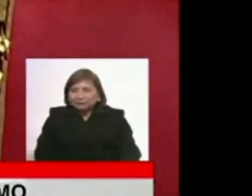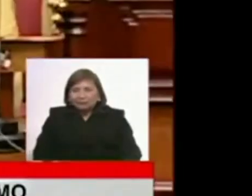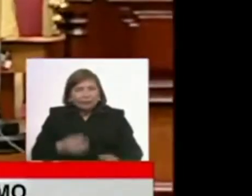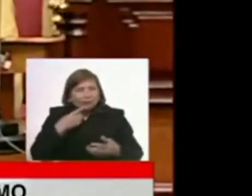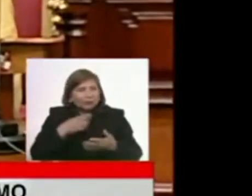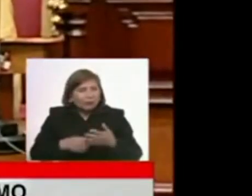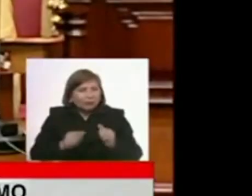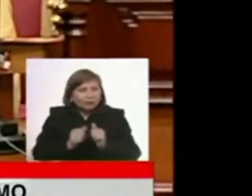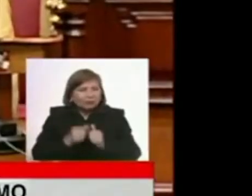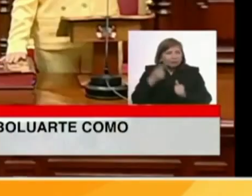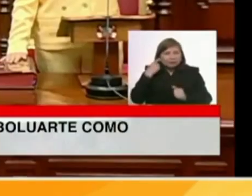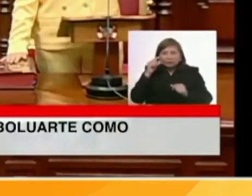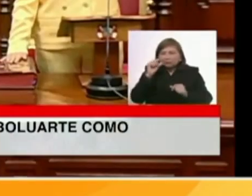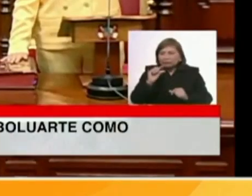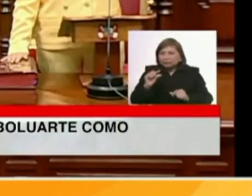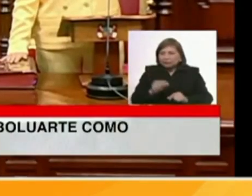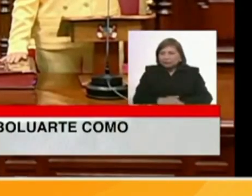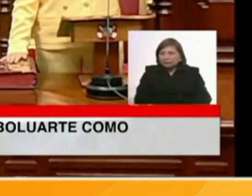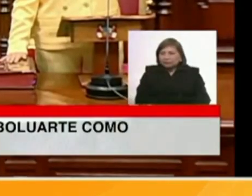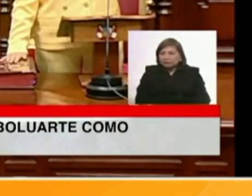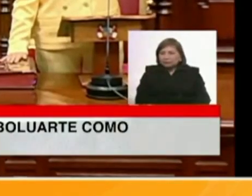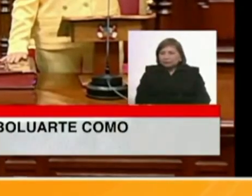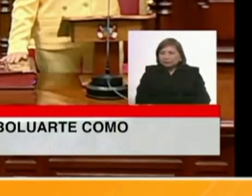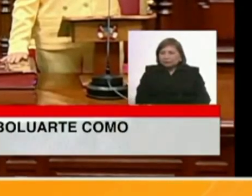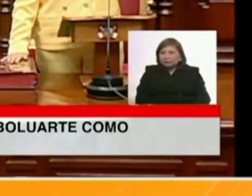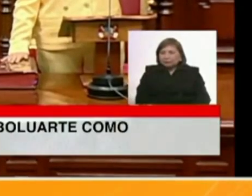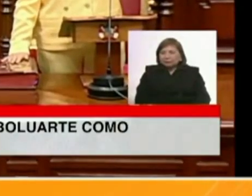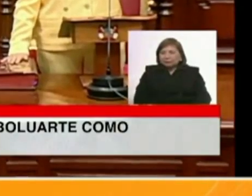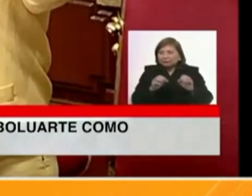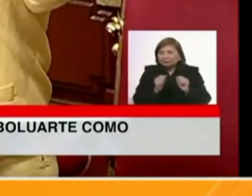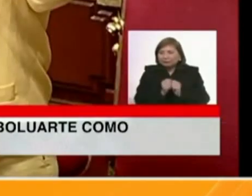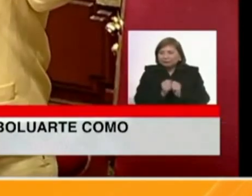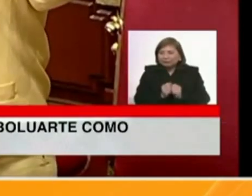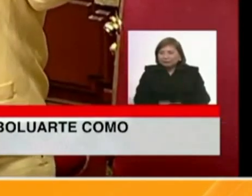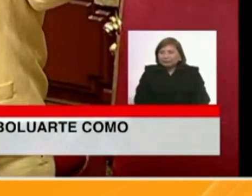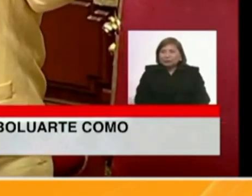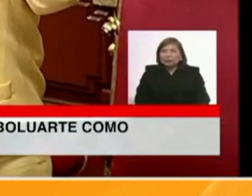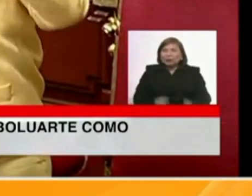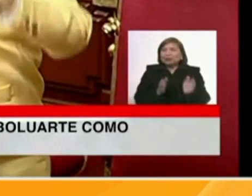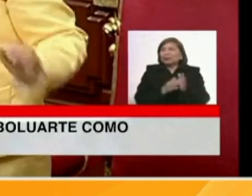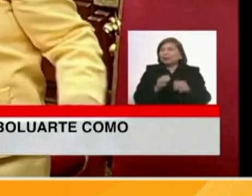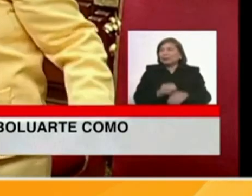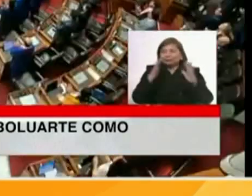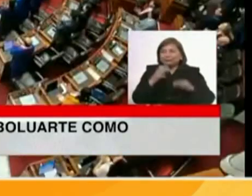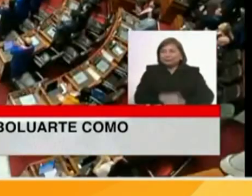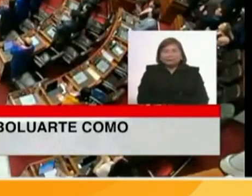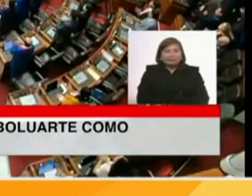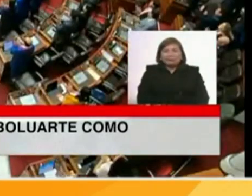horas después de haberse producido la juramentación de la señora Dina boluarte ya le estaban manifestando apoyo